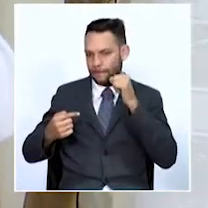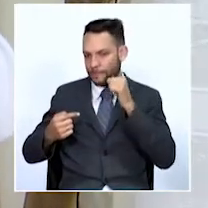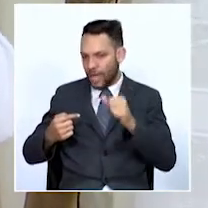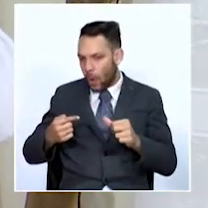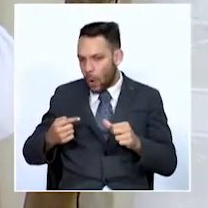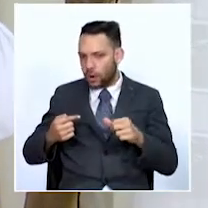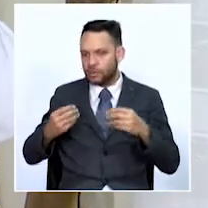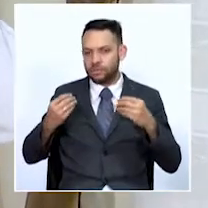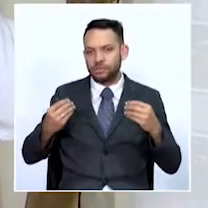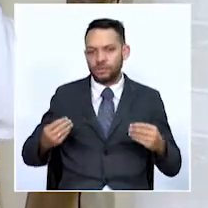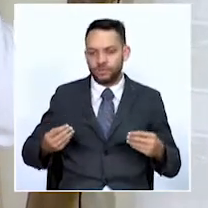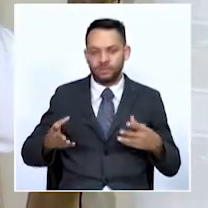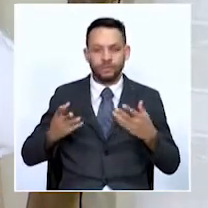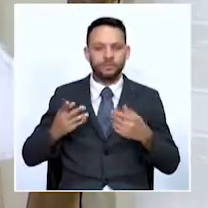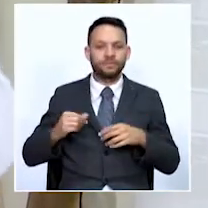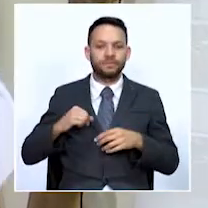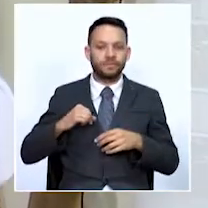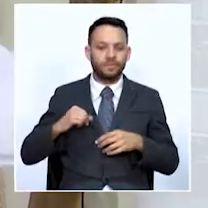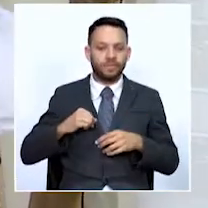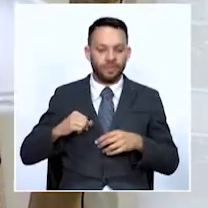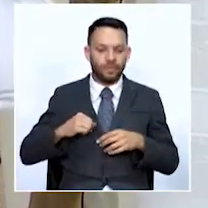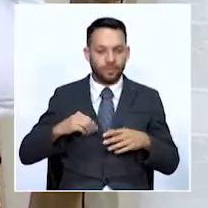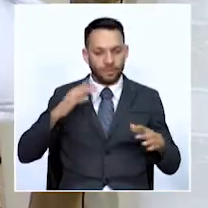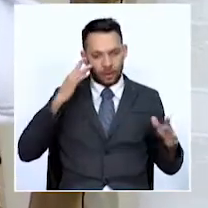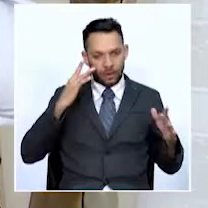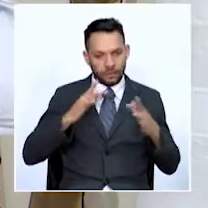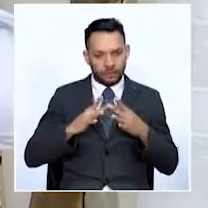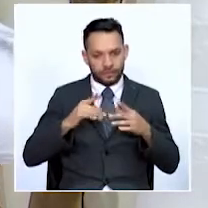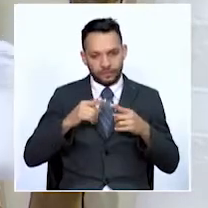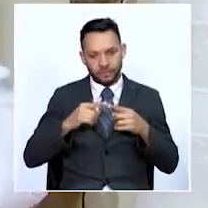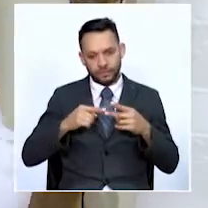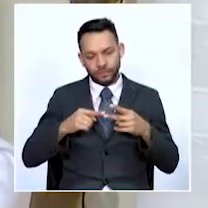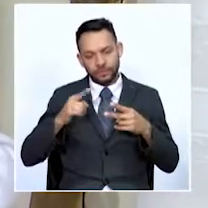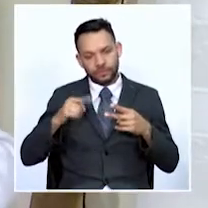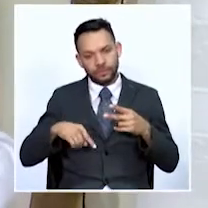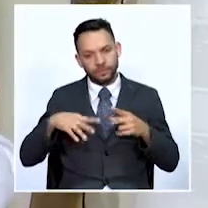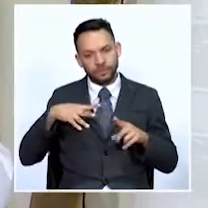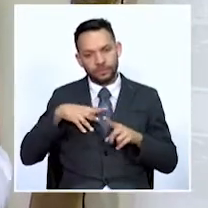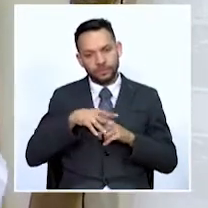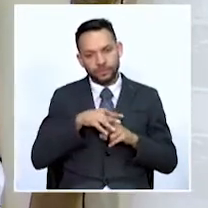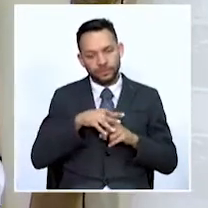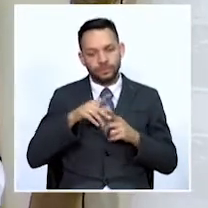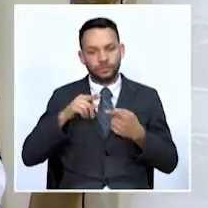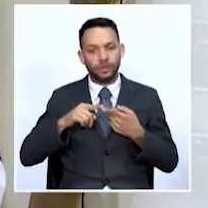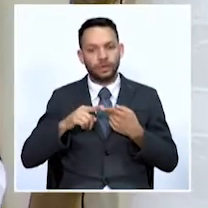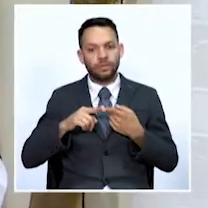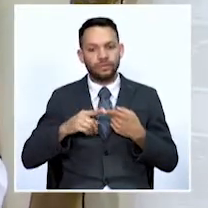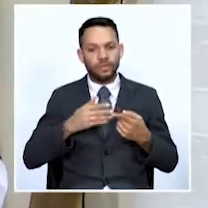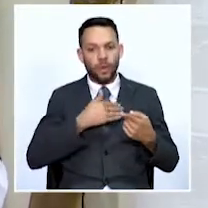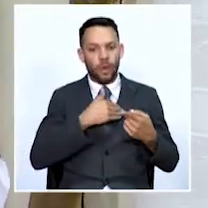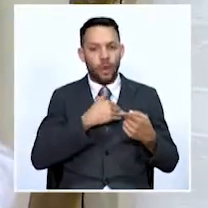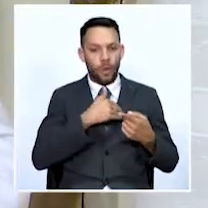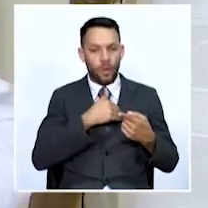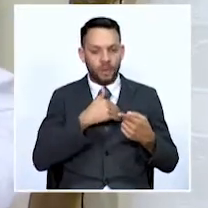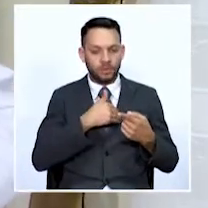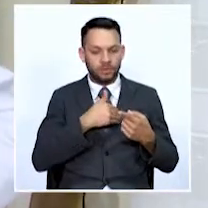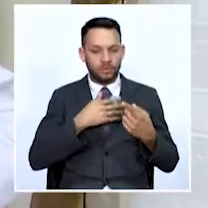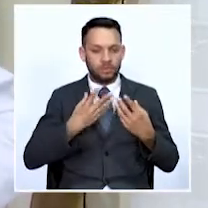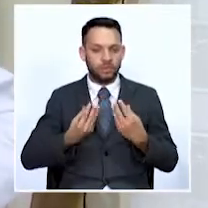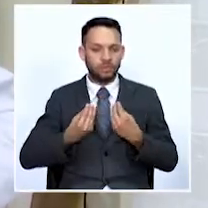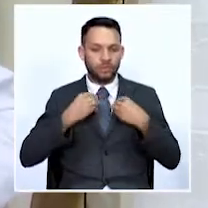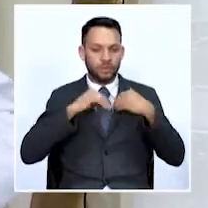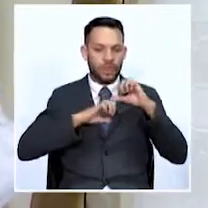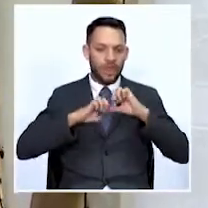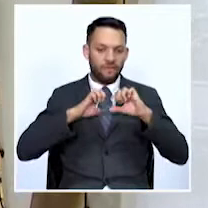estreptococo, tiene afinidad por tres tejidos de mi cuerpo: la válvula mitral del corazón,